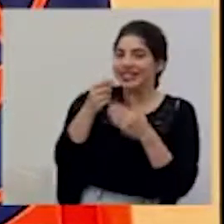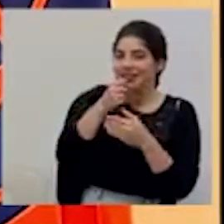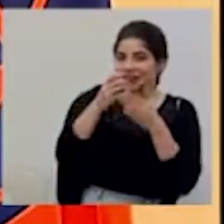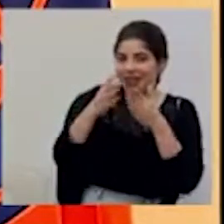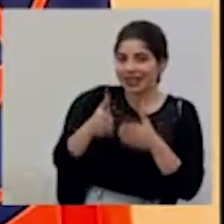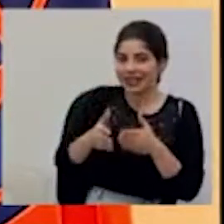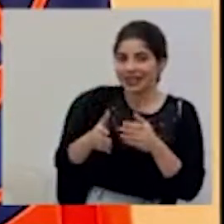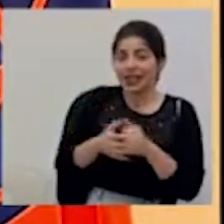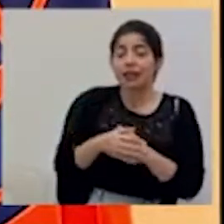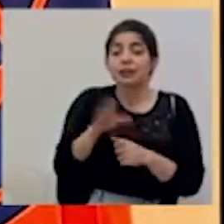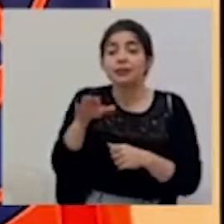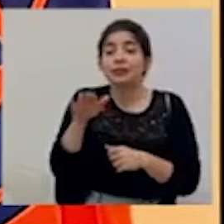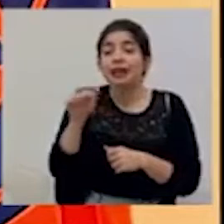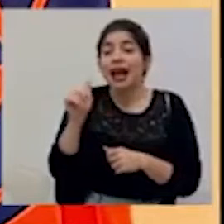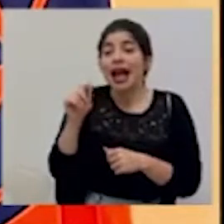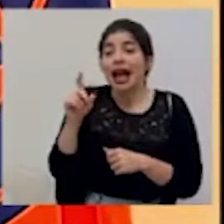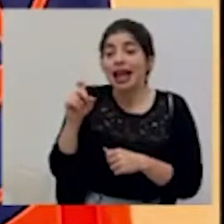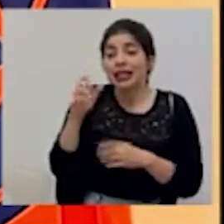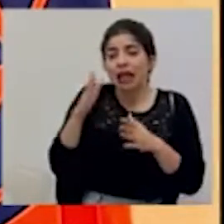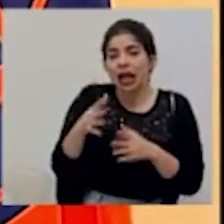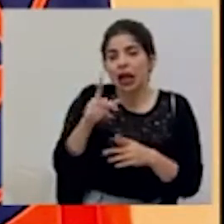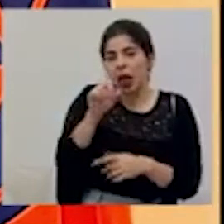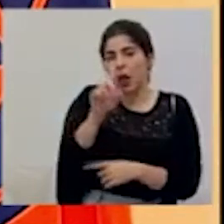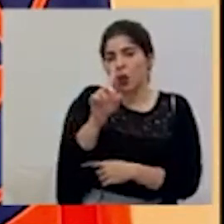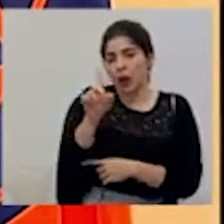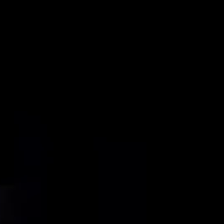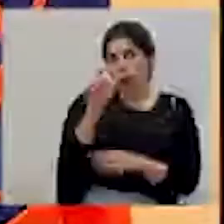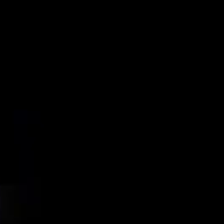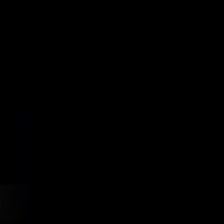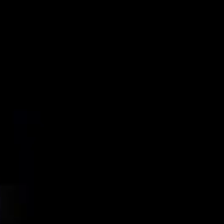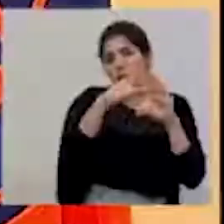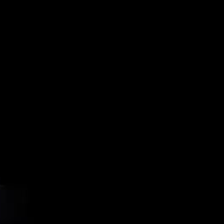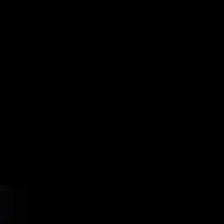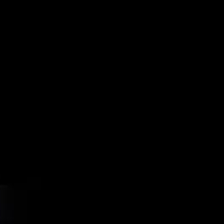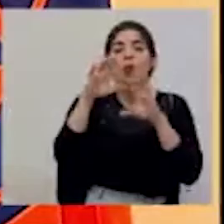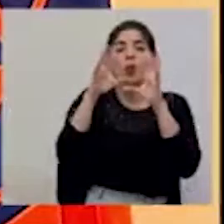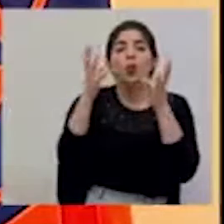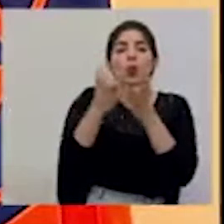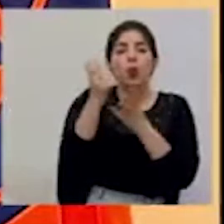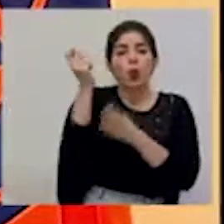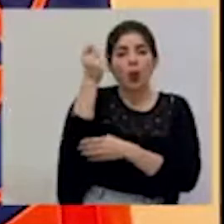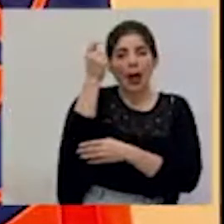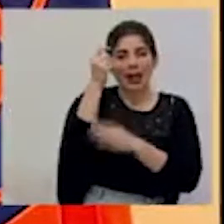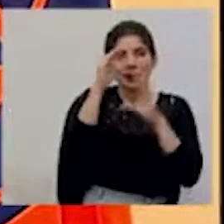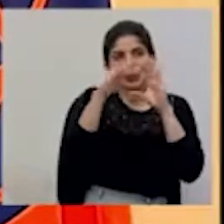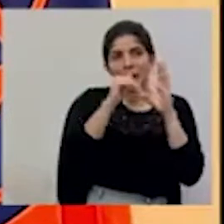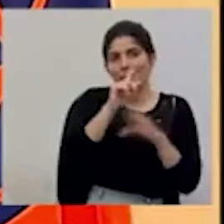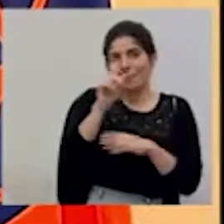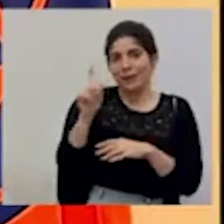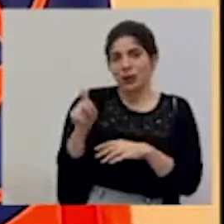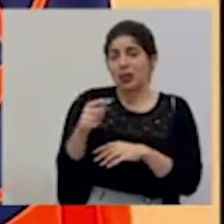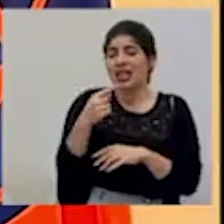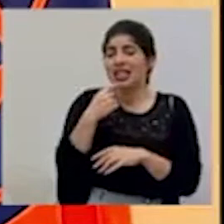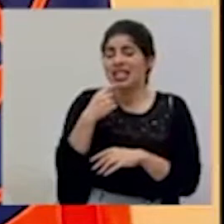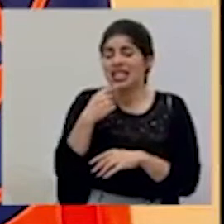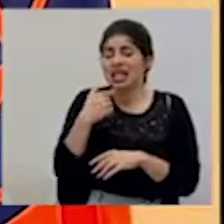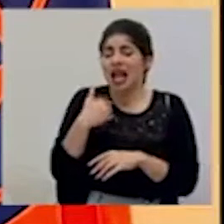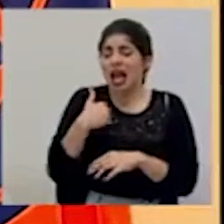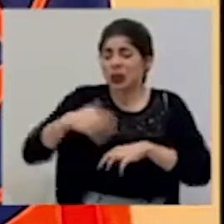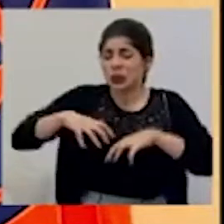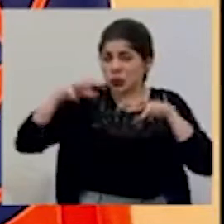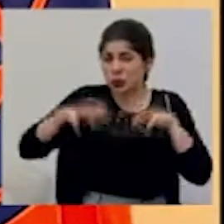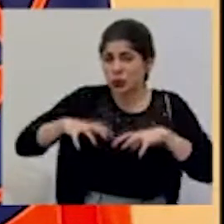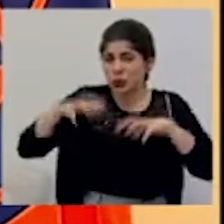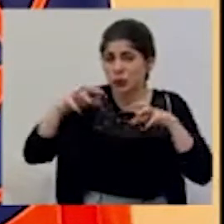Don Alex, nos queda una consulta de un medio regional, Mundo. No Amors consulta, nos reportan lluvias fuertes